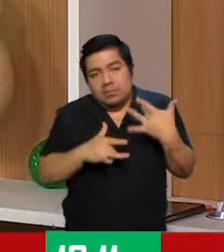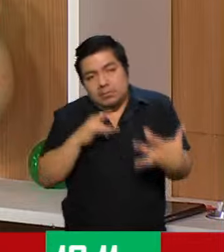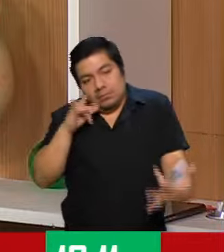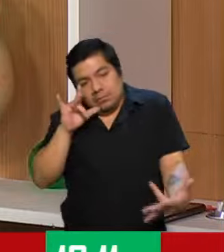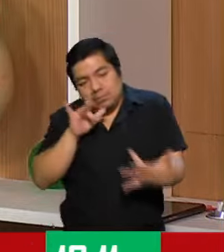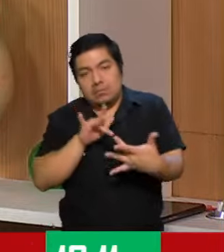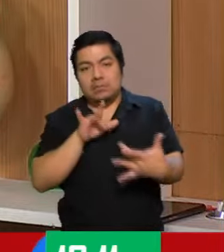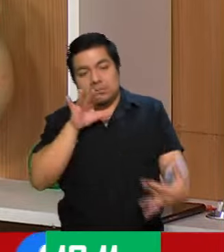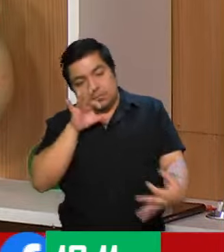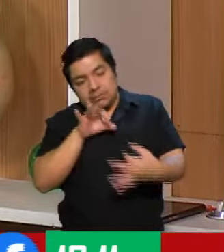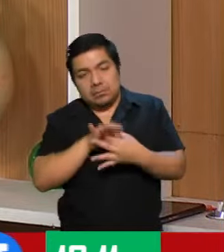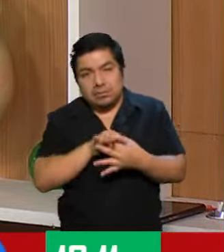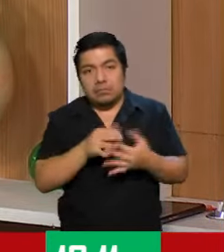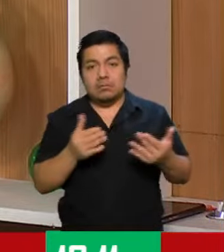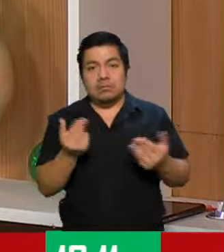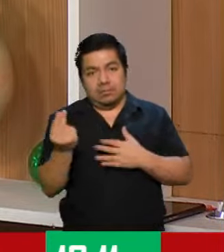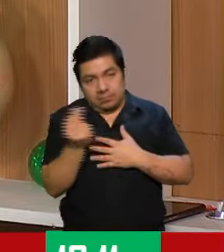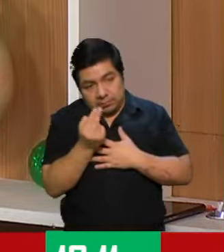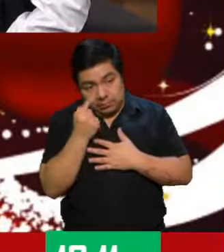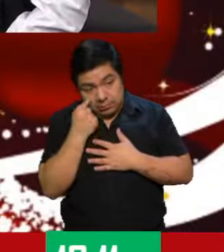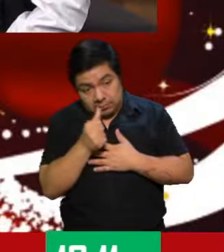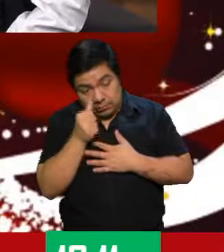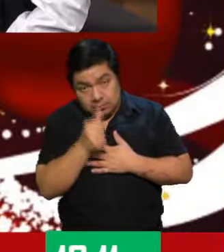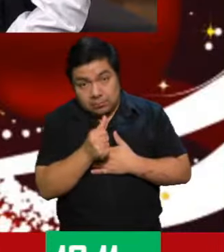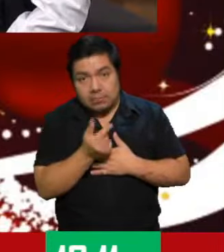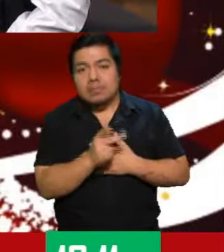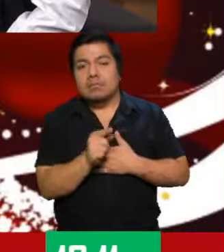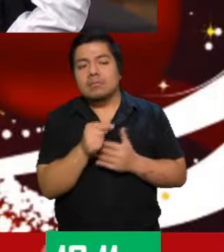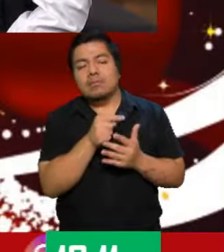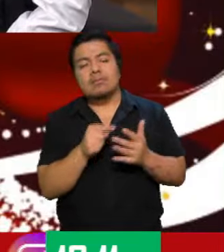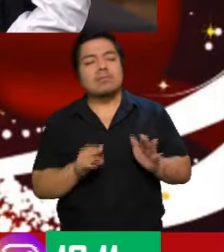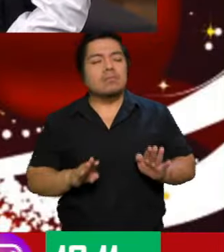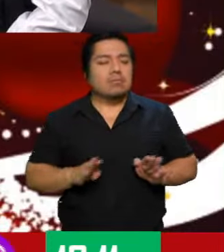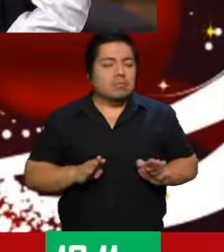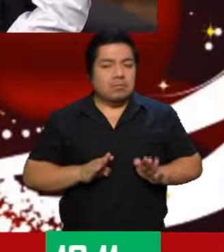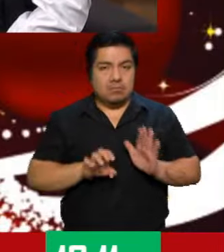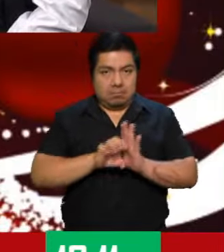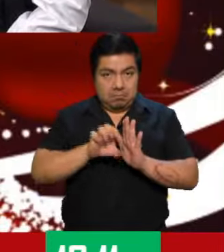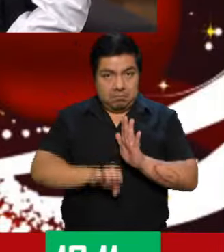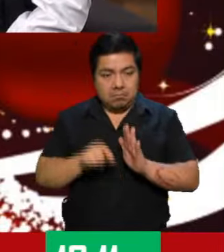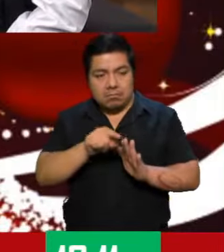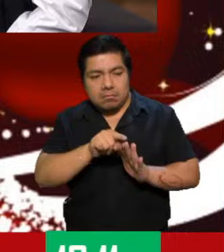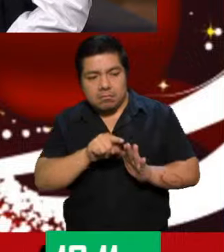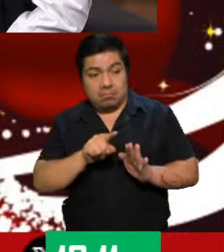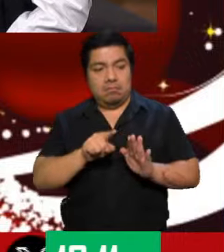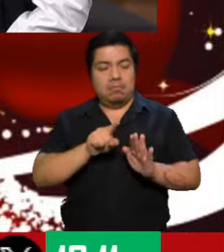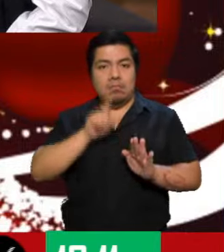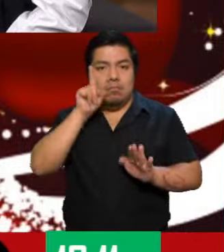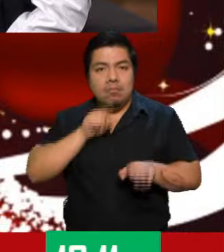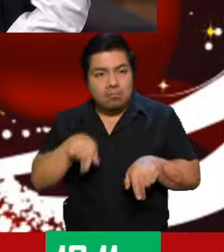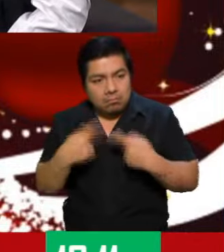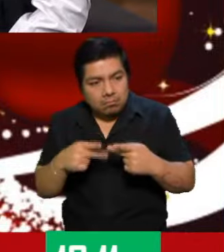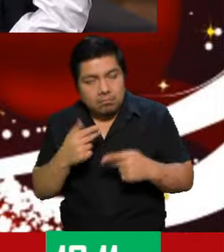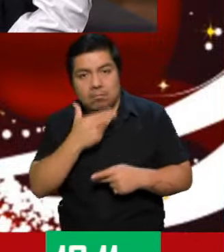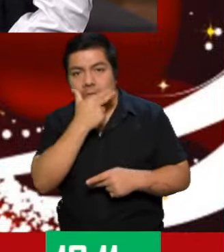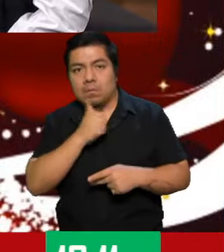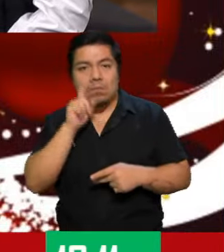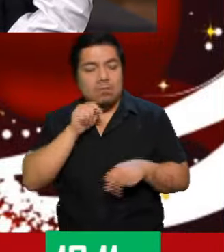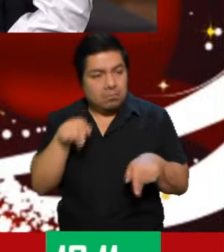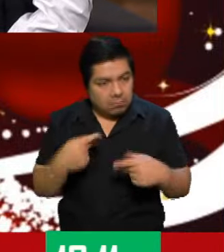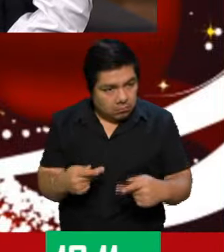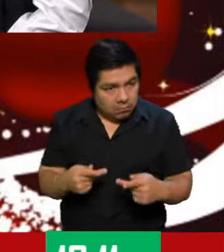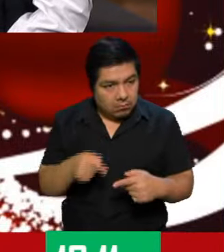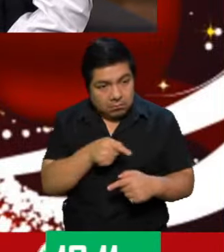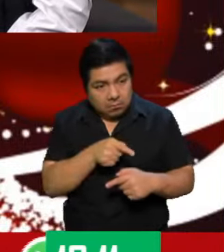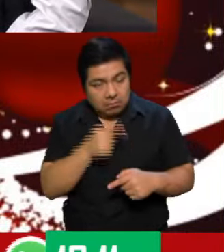ese tema, pero sí fijarnos en la conducta. Entonces, si alguien se está dedicando al tráfico de personas, a la trata